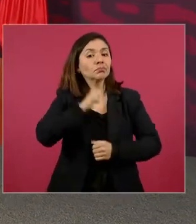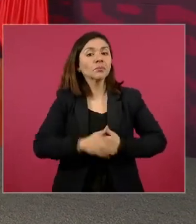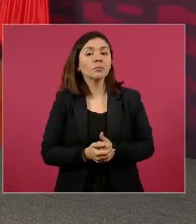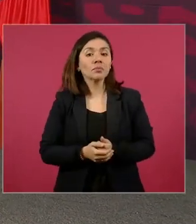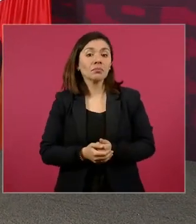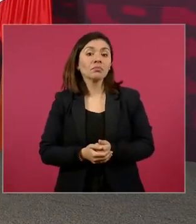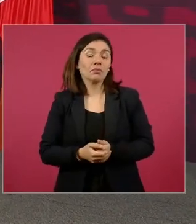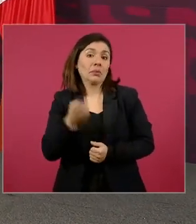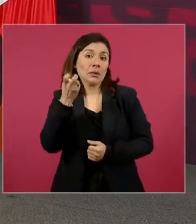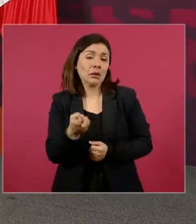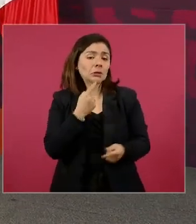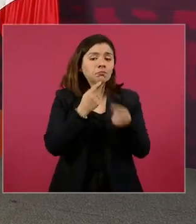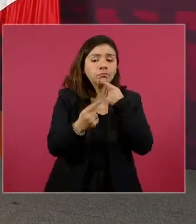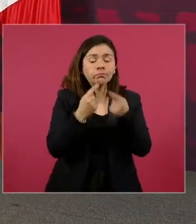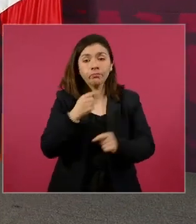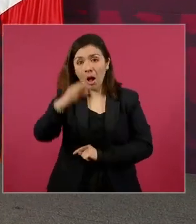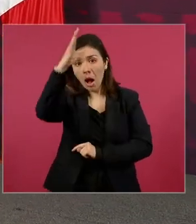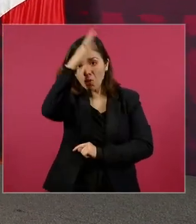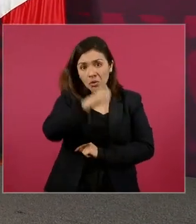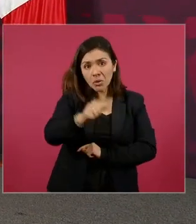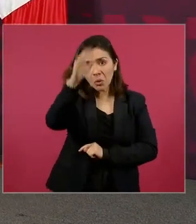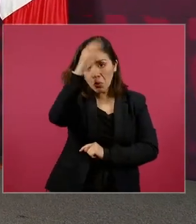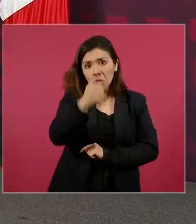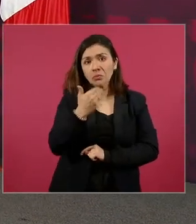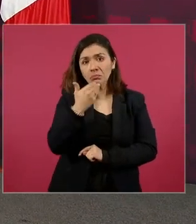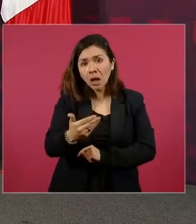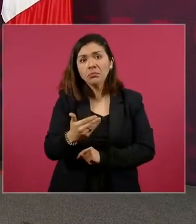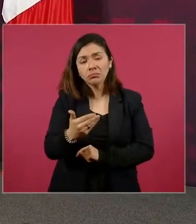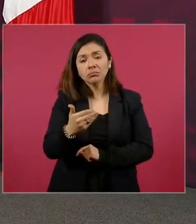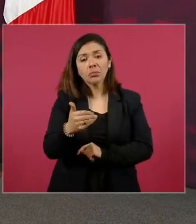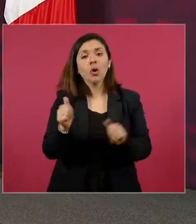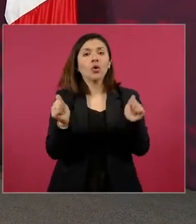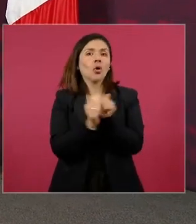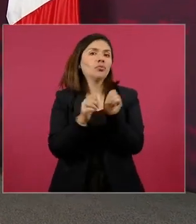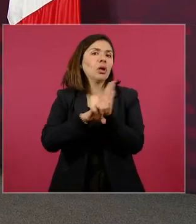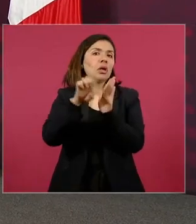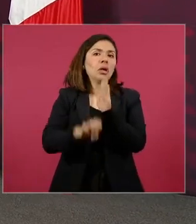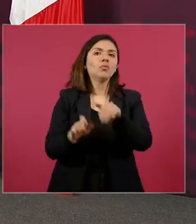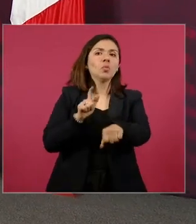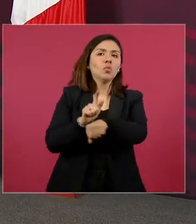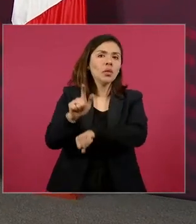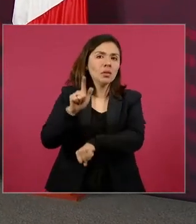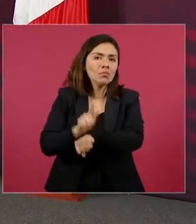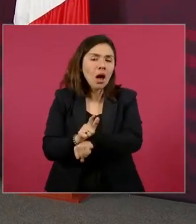hemos logrado acuerdos con Guatemala,